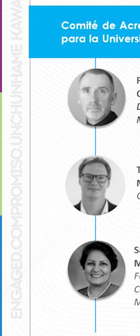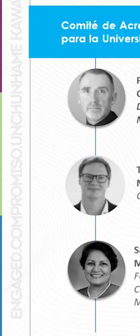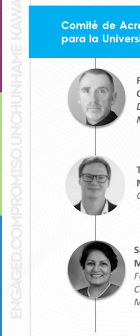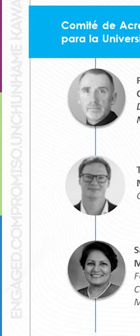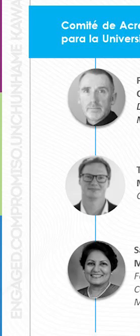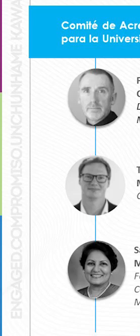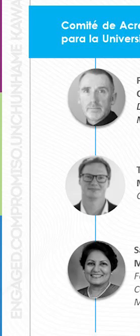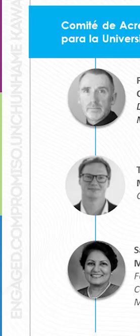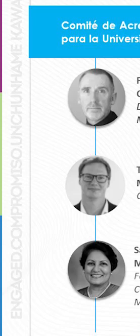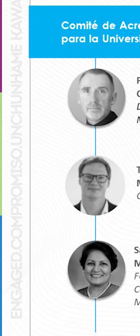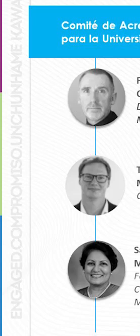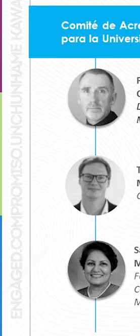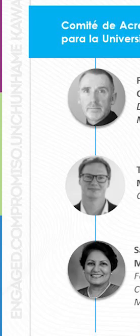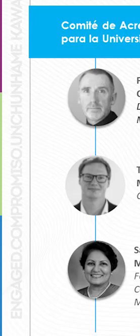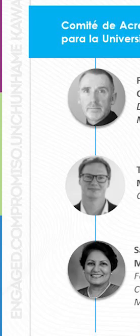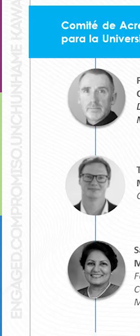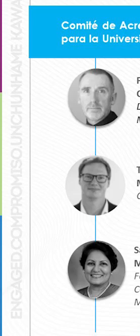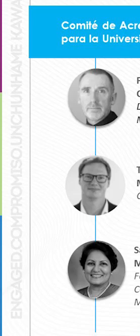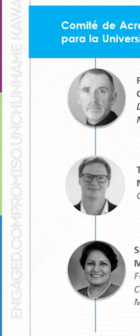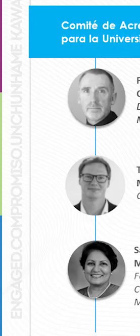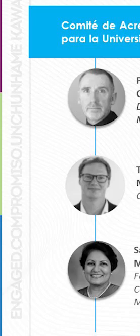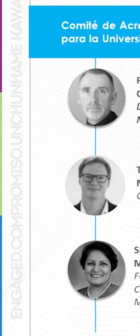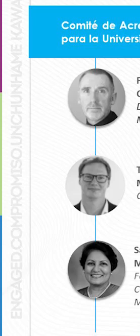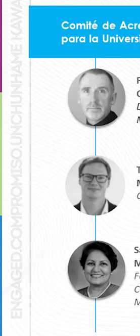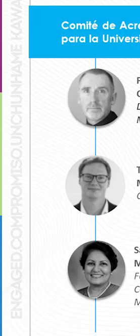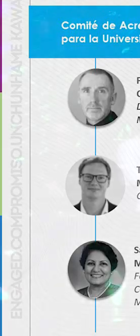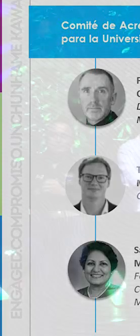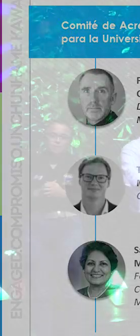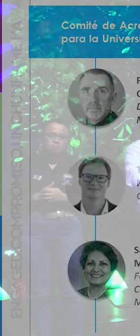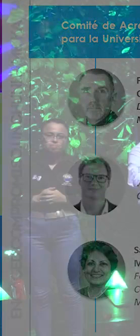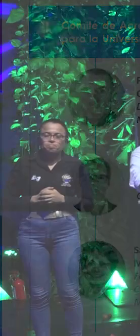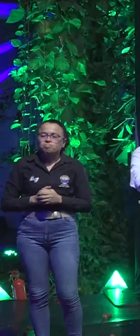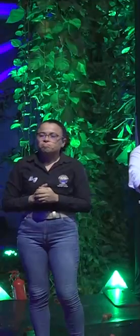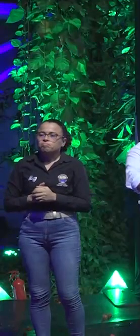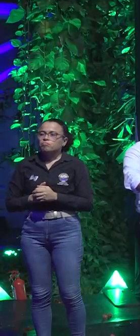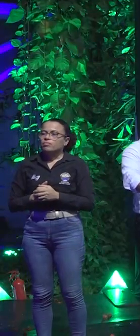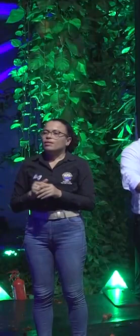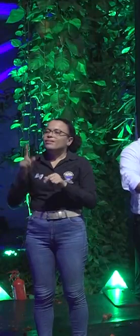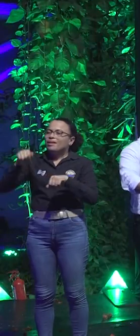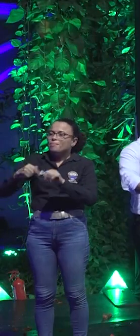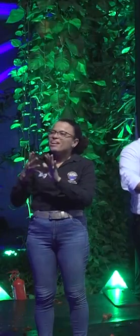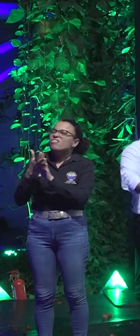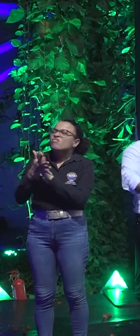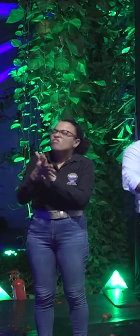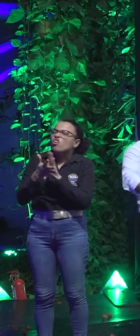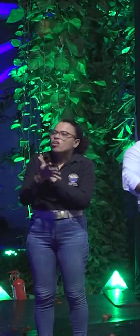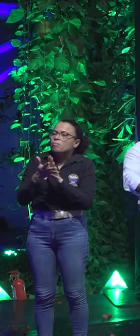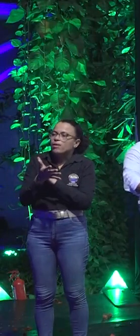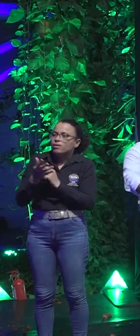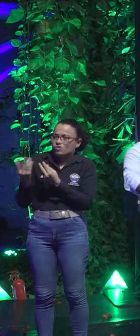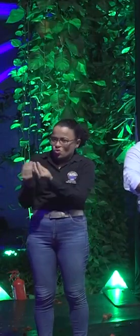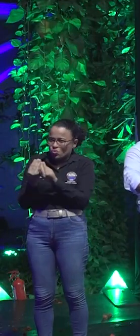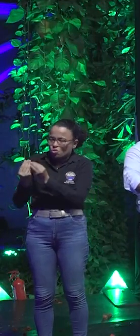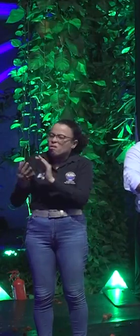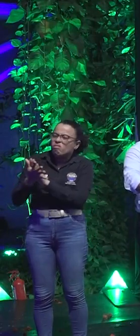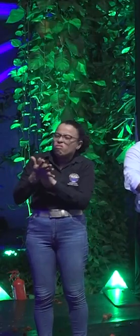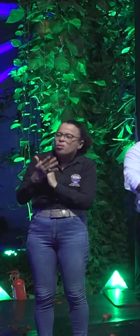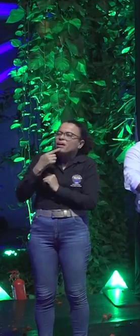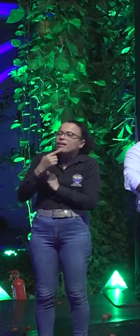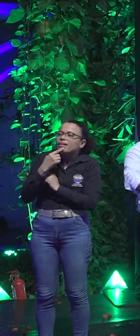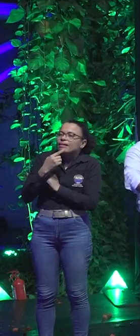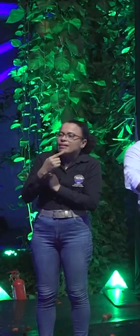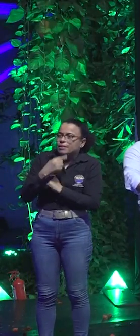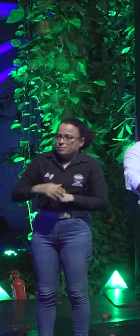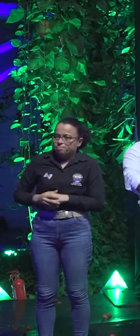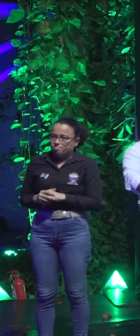Rosario. Ellos fueron nuestros pares evaluadores. Sigamos. ¿Y qué nos dijeron en el informe? Pues en la primera dimensión, que la Universidad